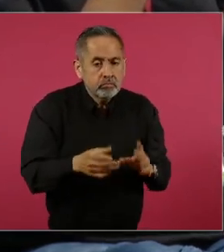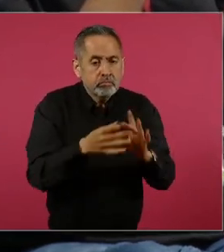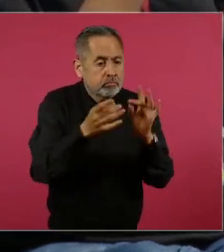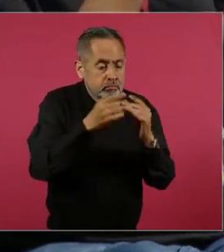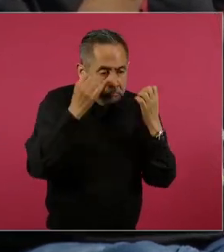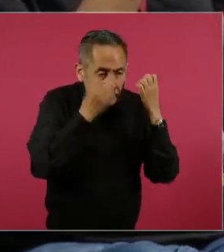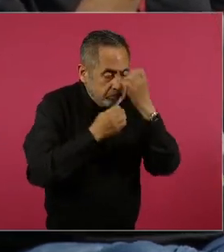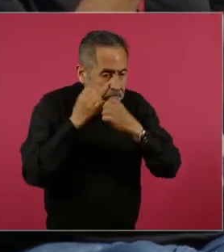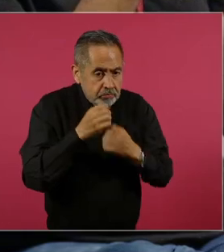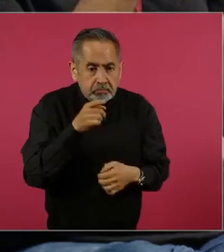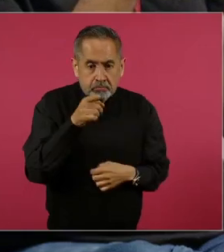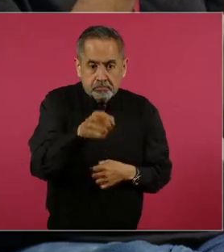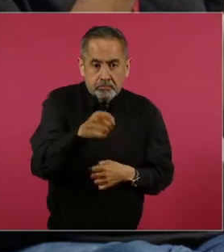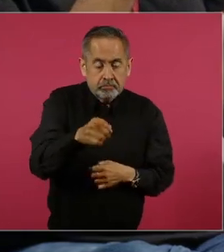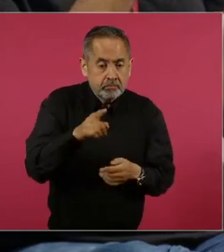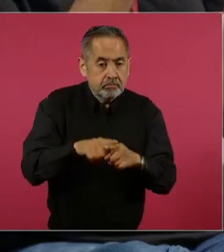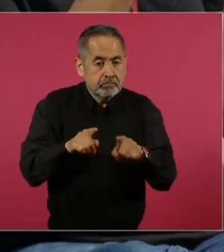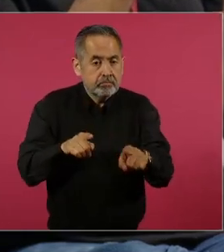los exámenes